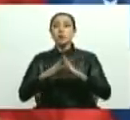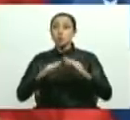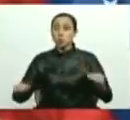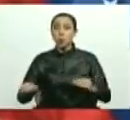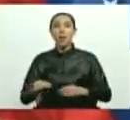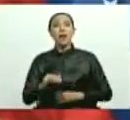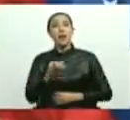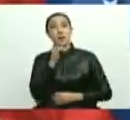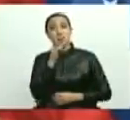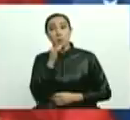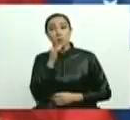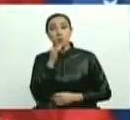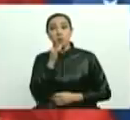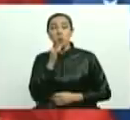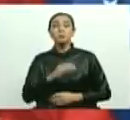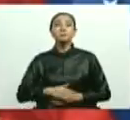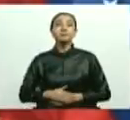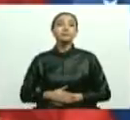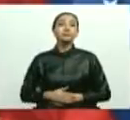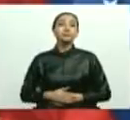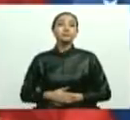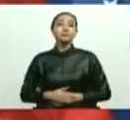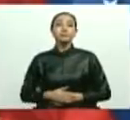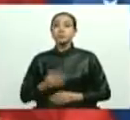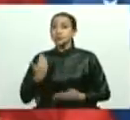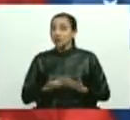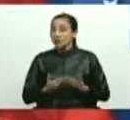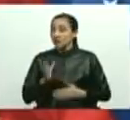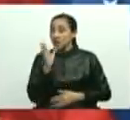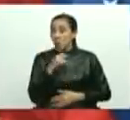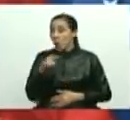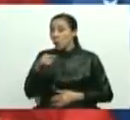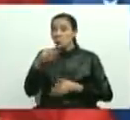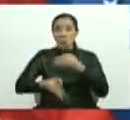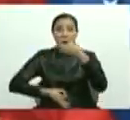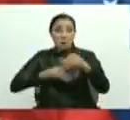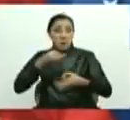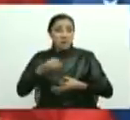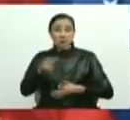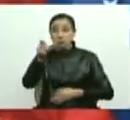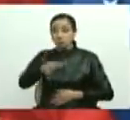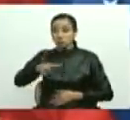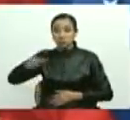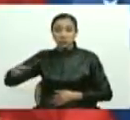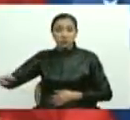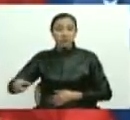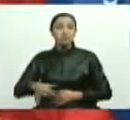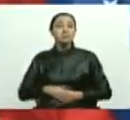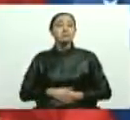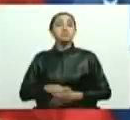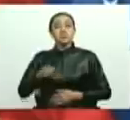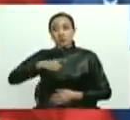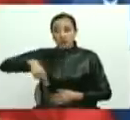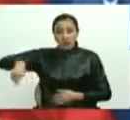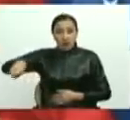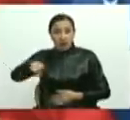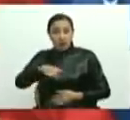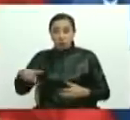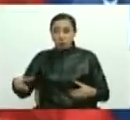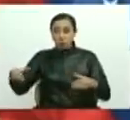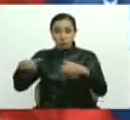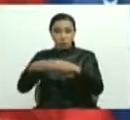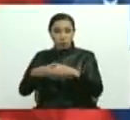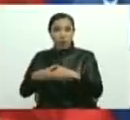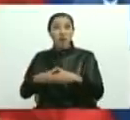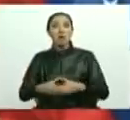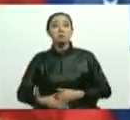desinformación que supuestamente explicaba o decía que estos ciudadanos habían sido